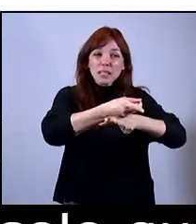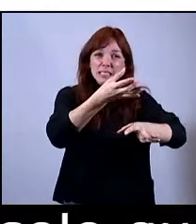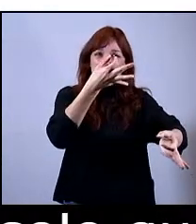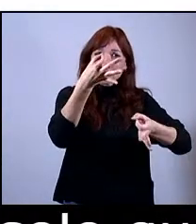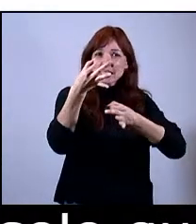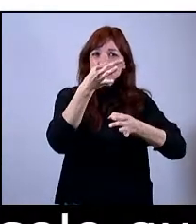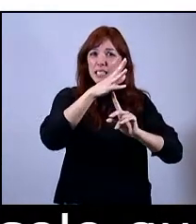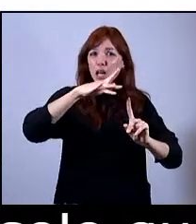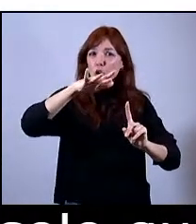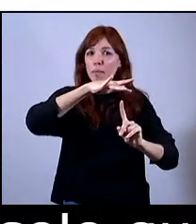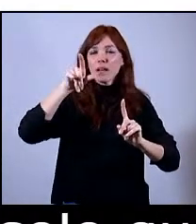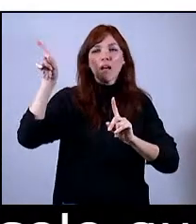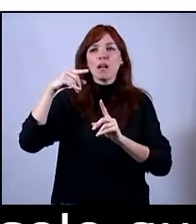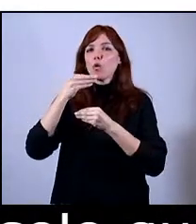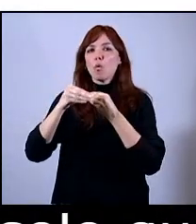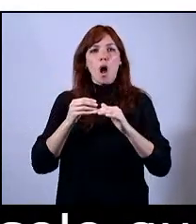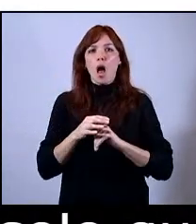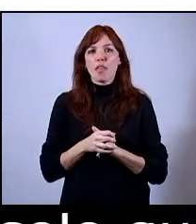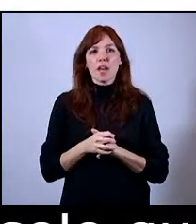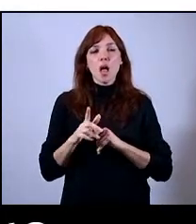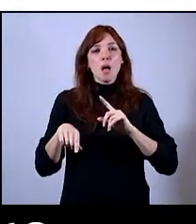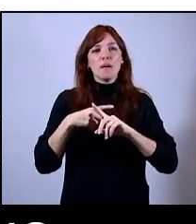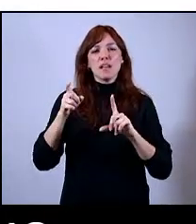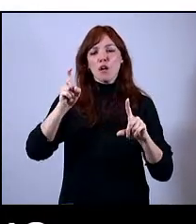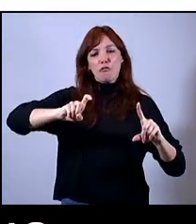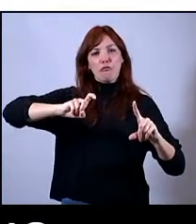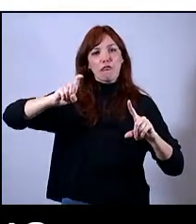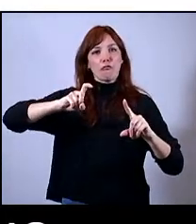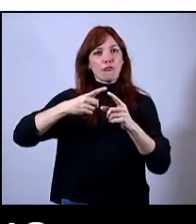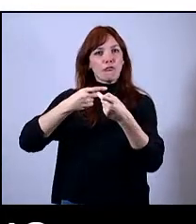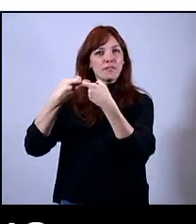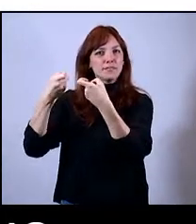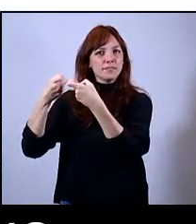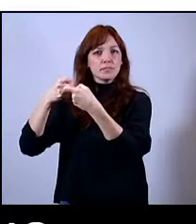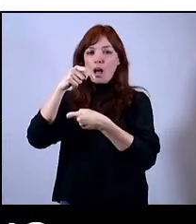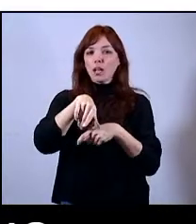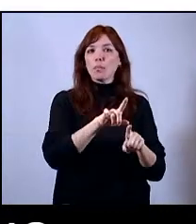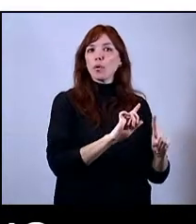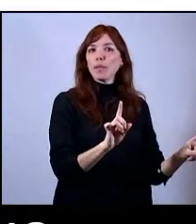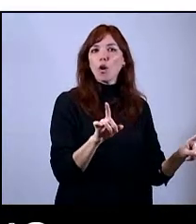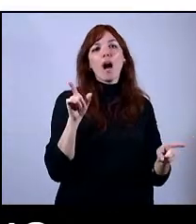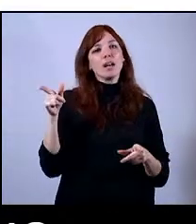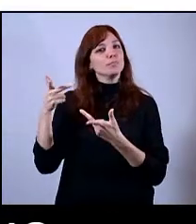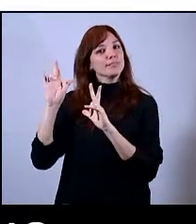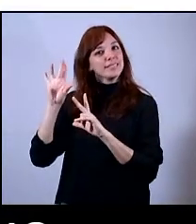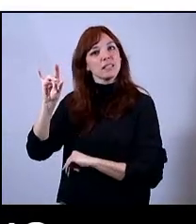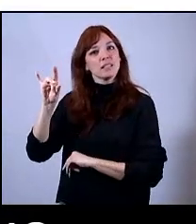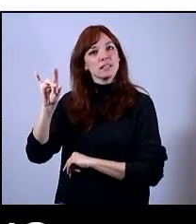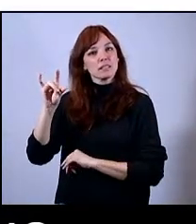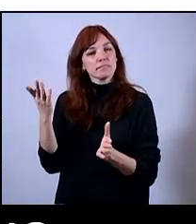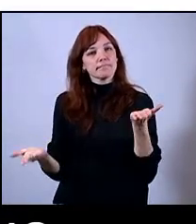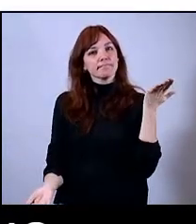sino que entran con productos fitosanitarios que aquí están prohibidos.